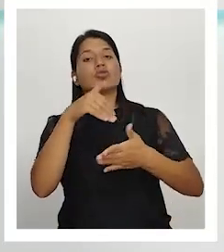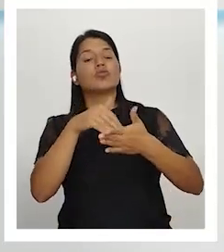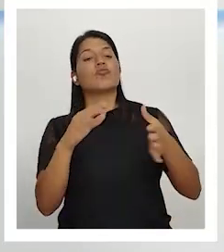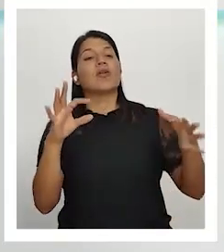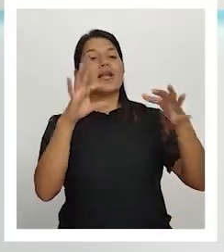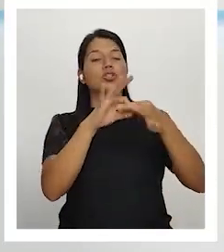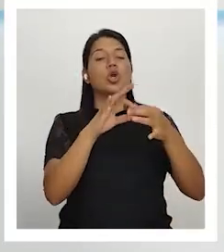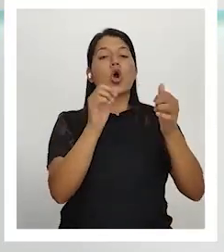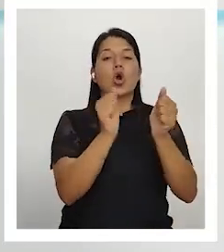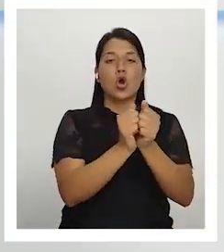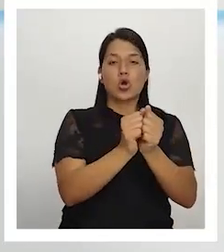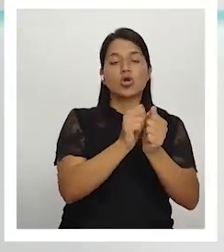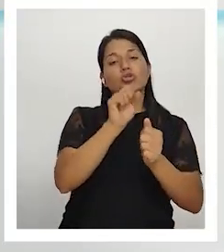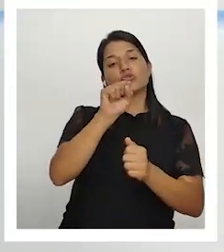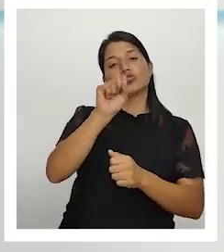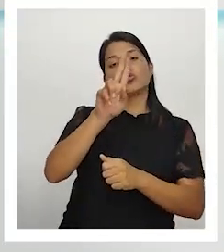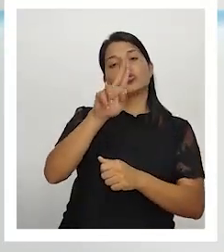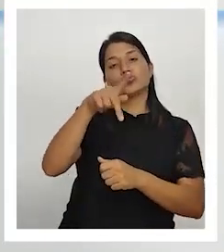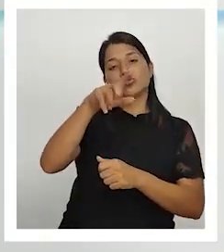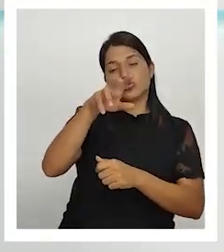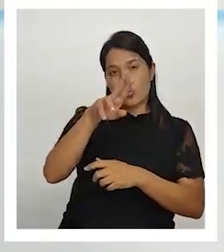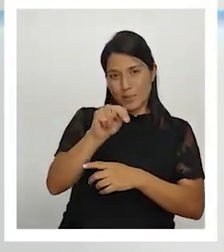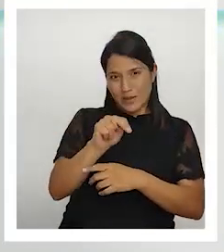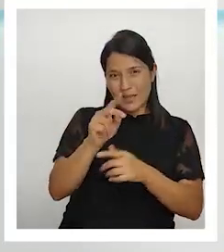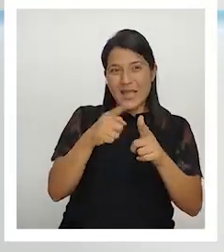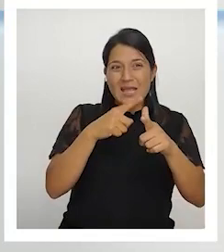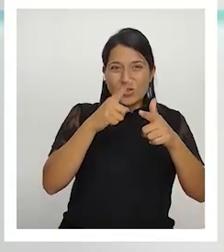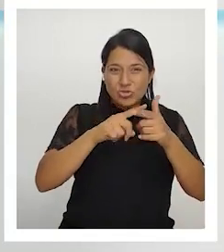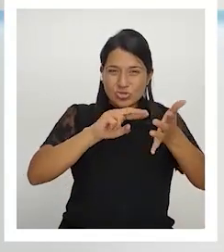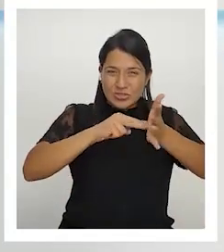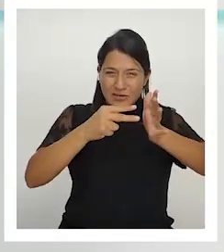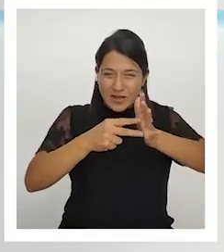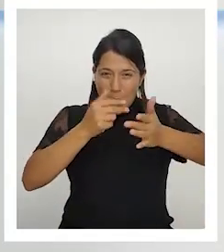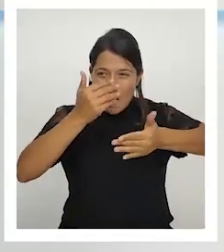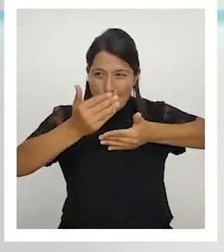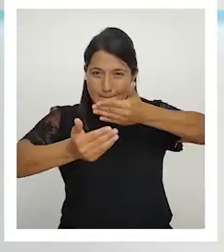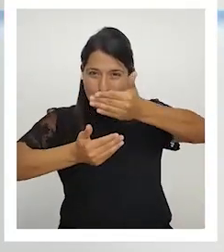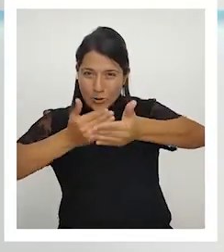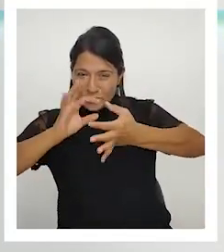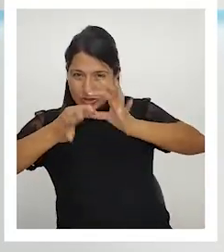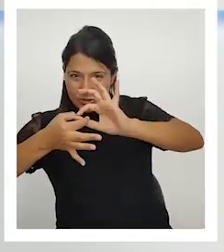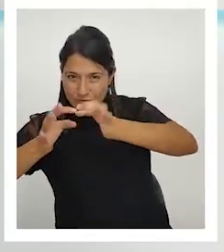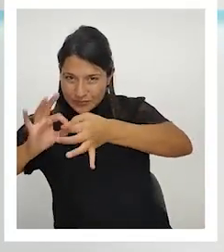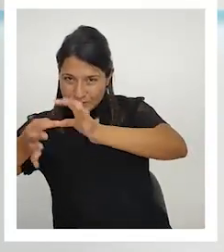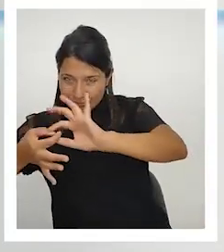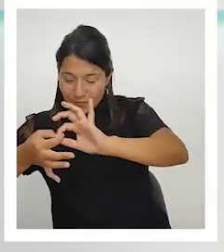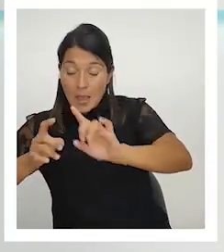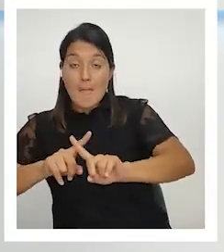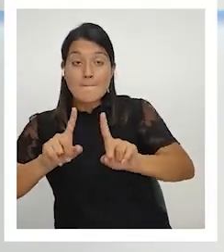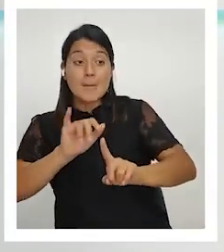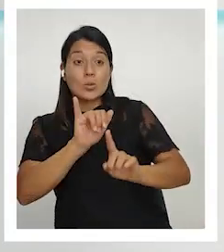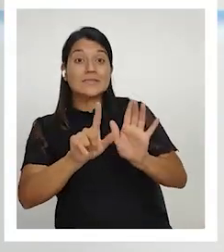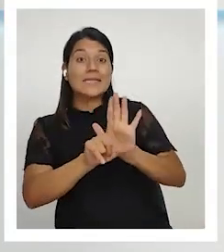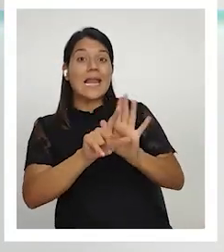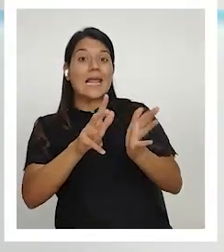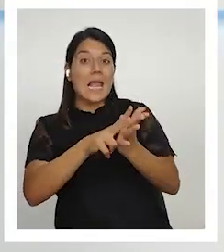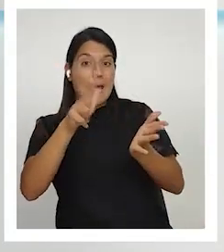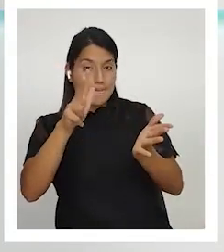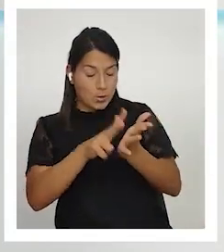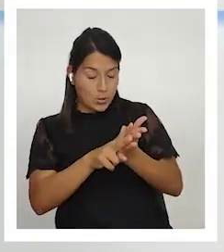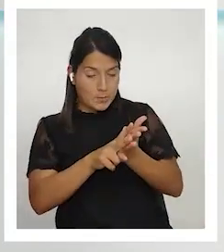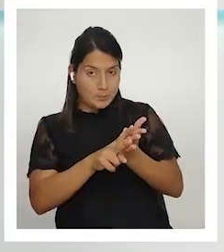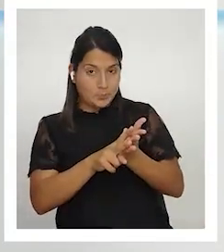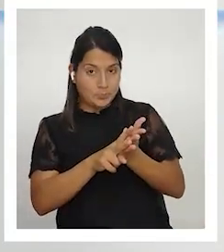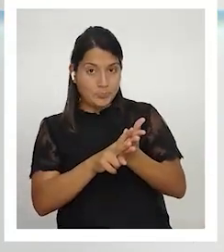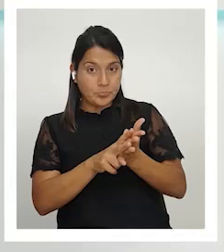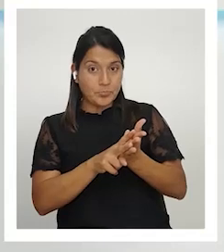y hay que meterse, digamos, a escarbar un poquito. Pero bueno, el tema es que esa ley se aprueba y en la ley